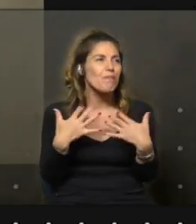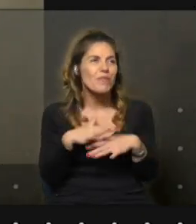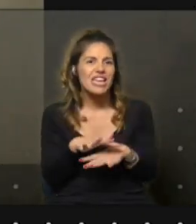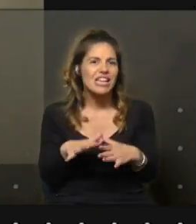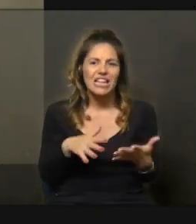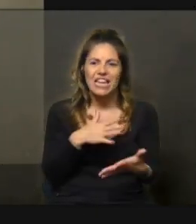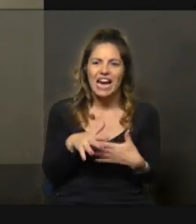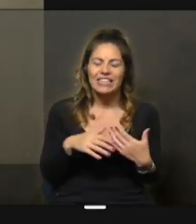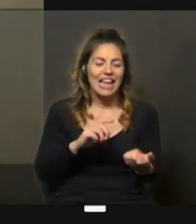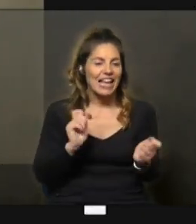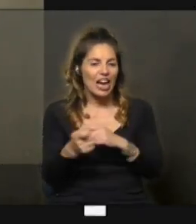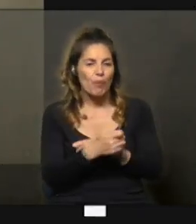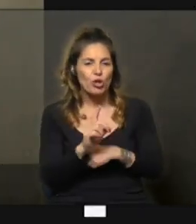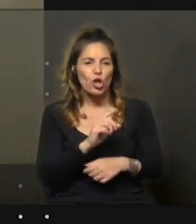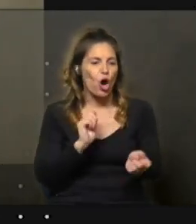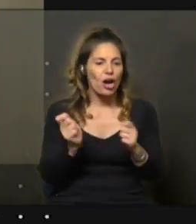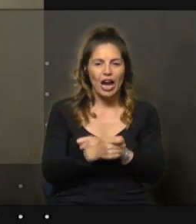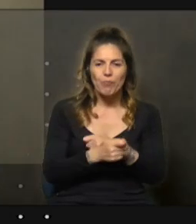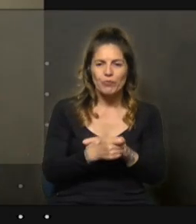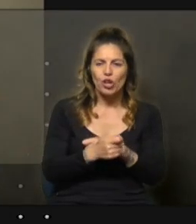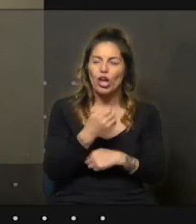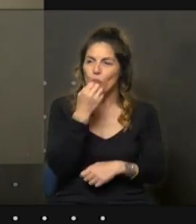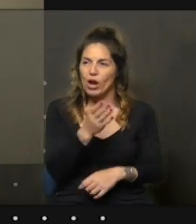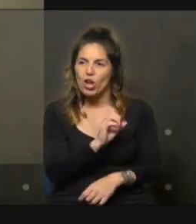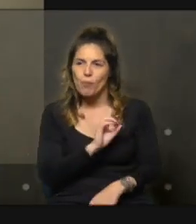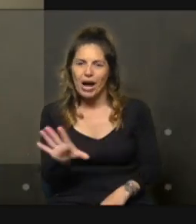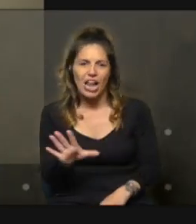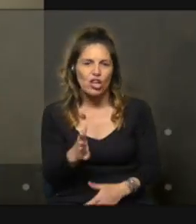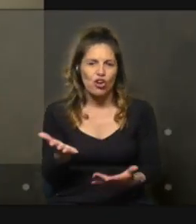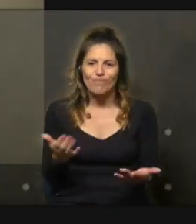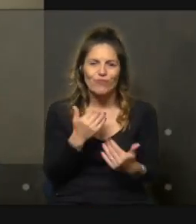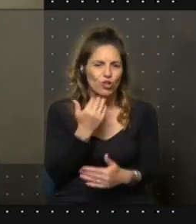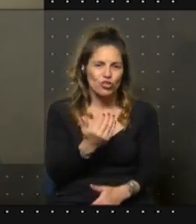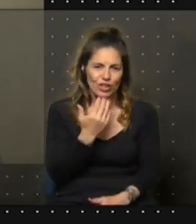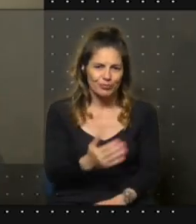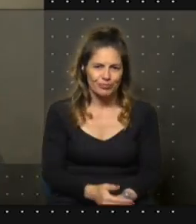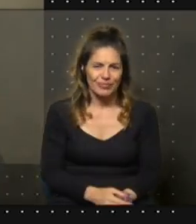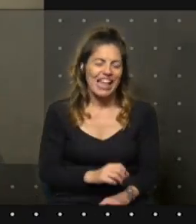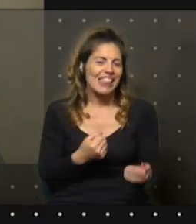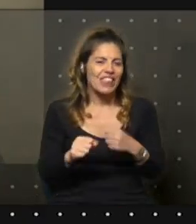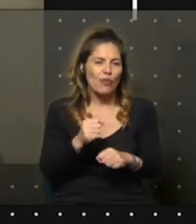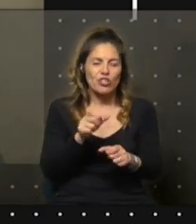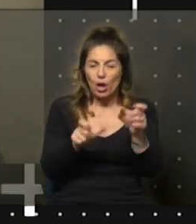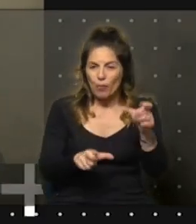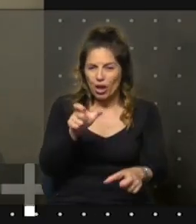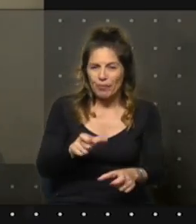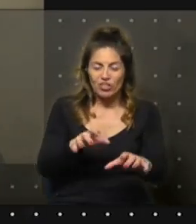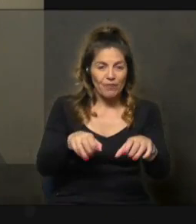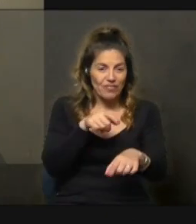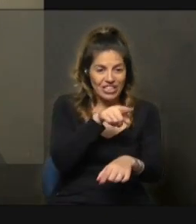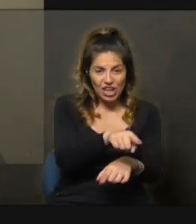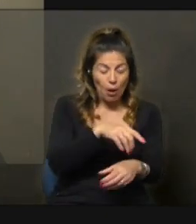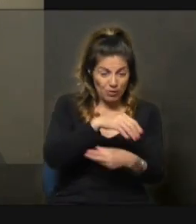mezcla no el cambio entre lo que es bueno lo que es malo lo que no sé nervioso por la gente que vive allá mis